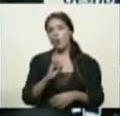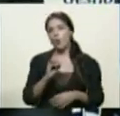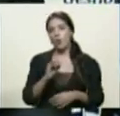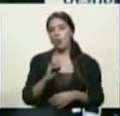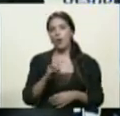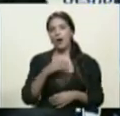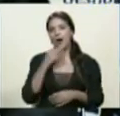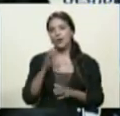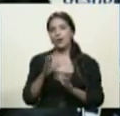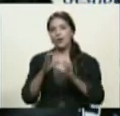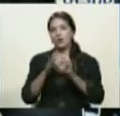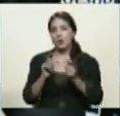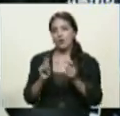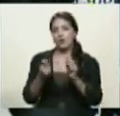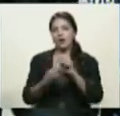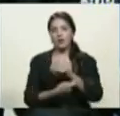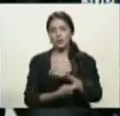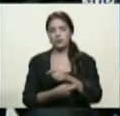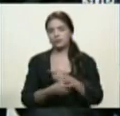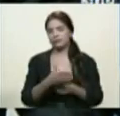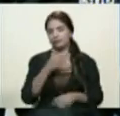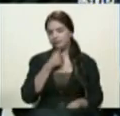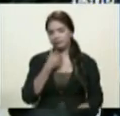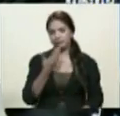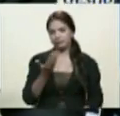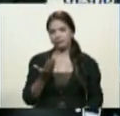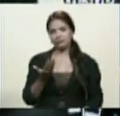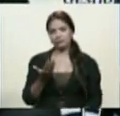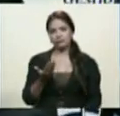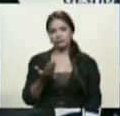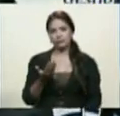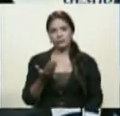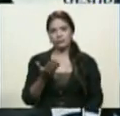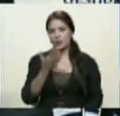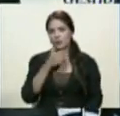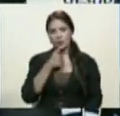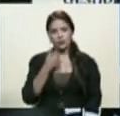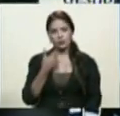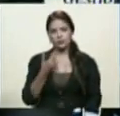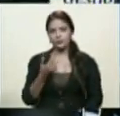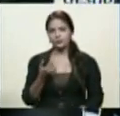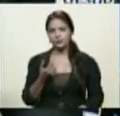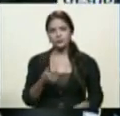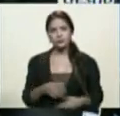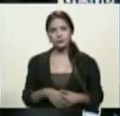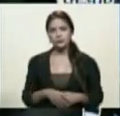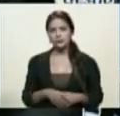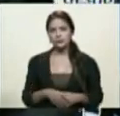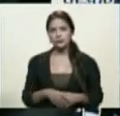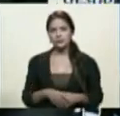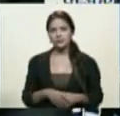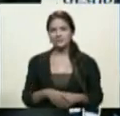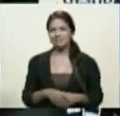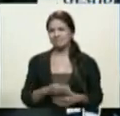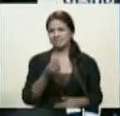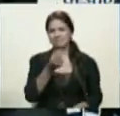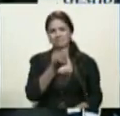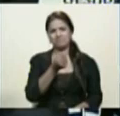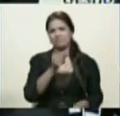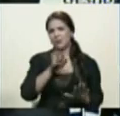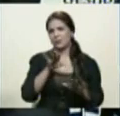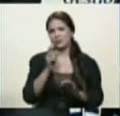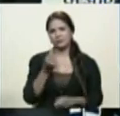transición no tuvo ni siquiera yo diría un 0001